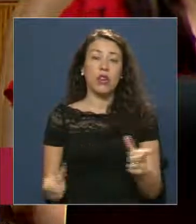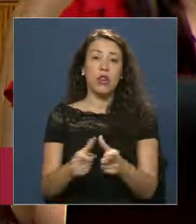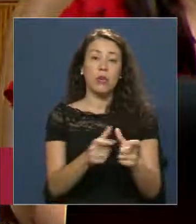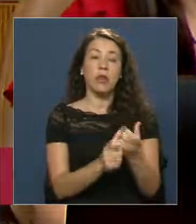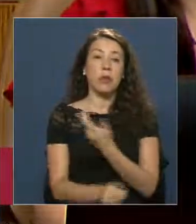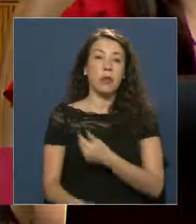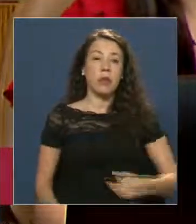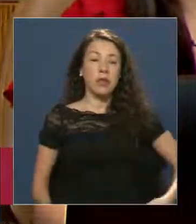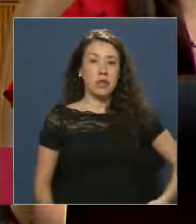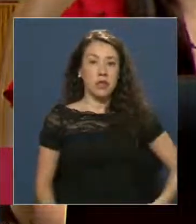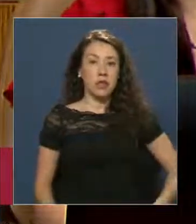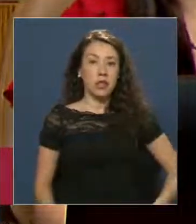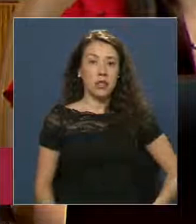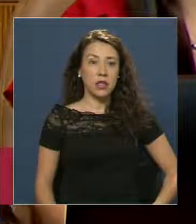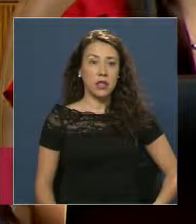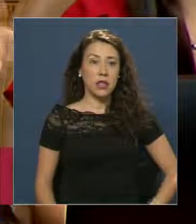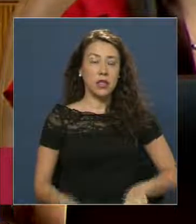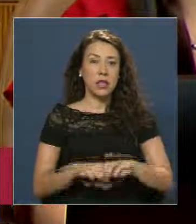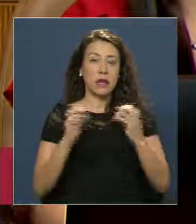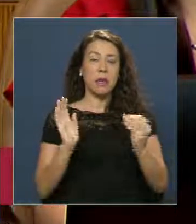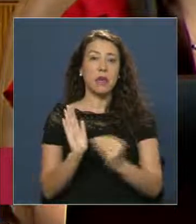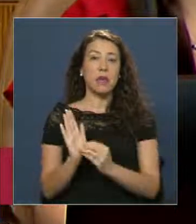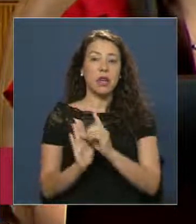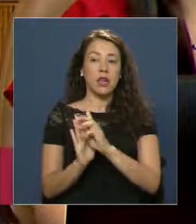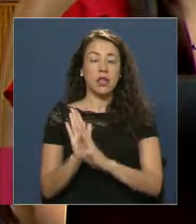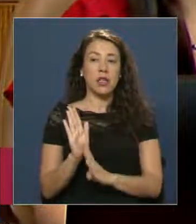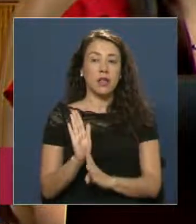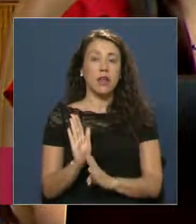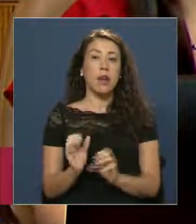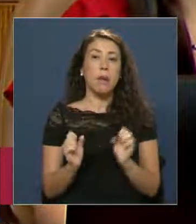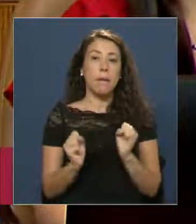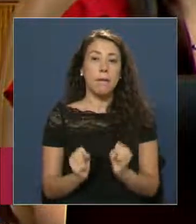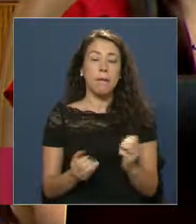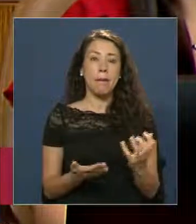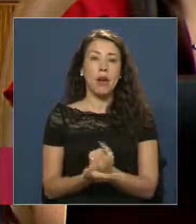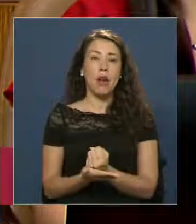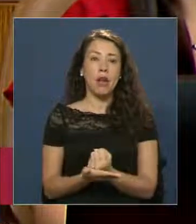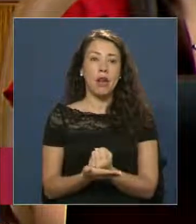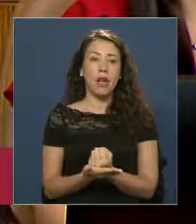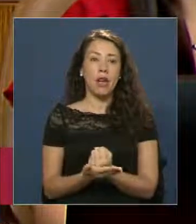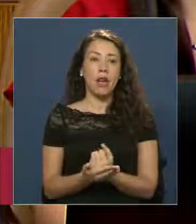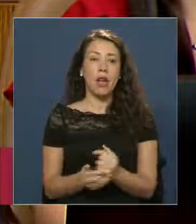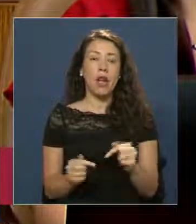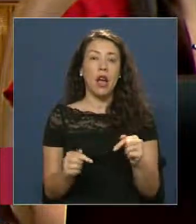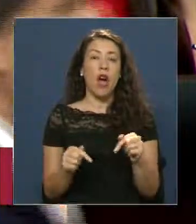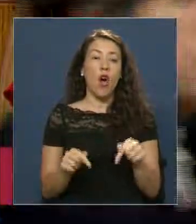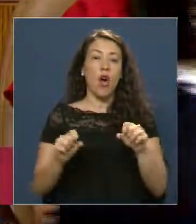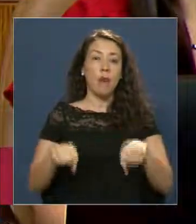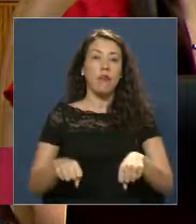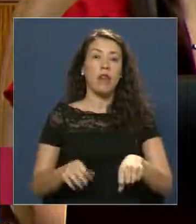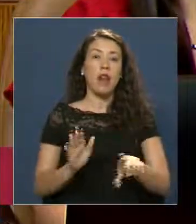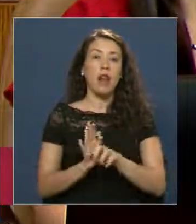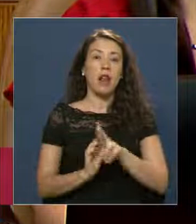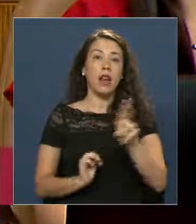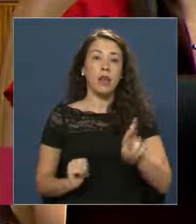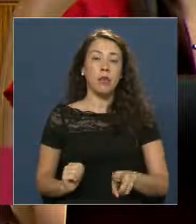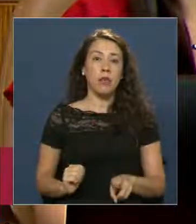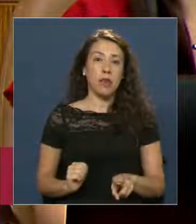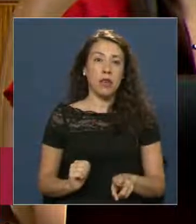al presidente de la Cámara por colocar en tabla esto y poder lograr aprobarlo hoy para que sea ley de la República,